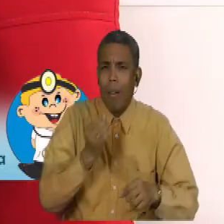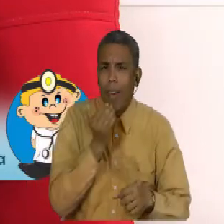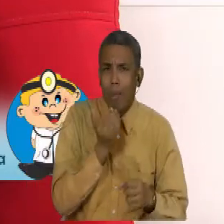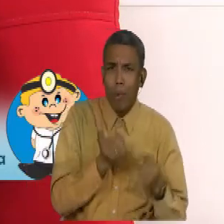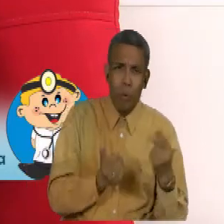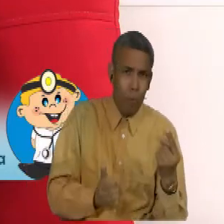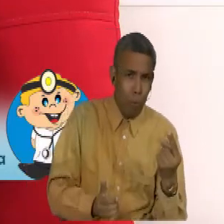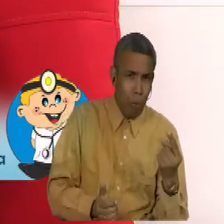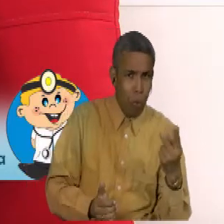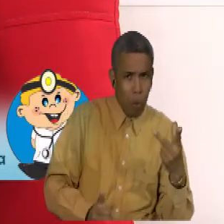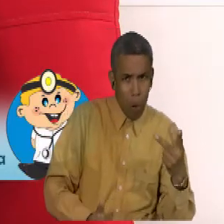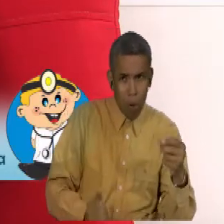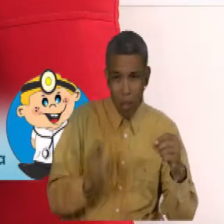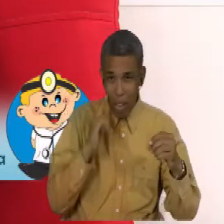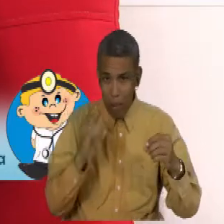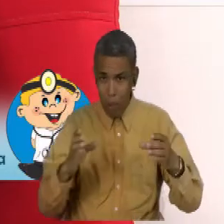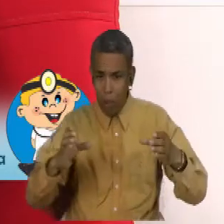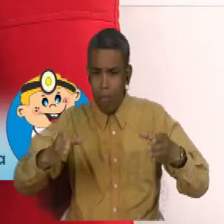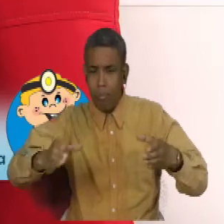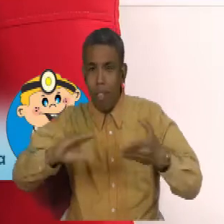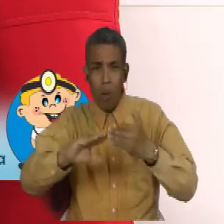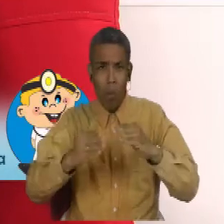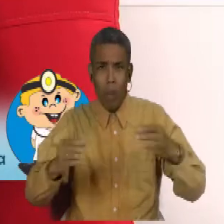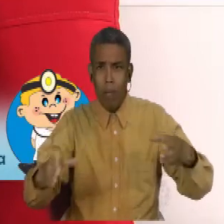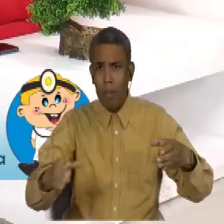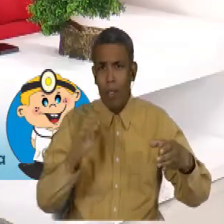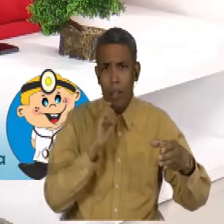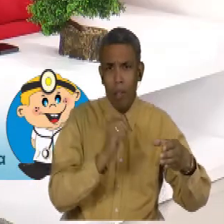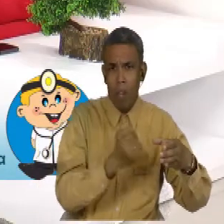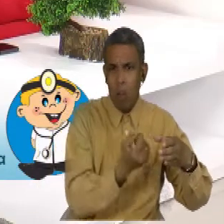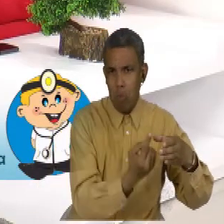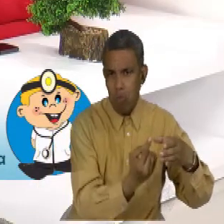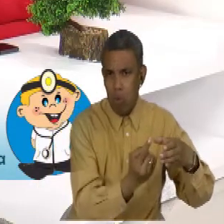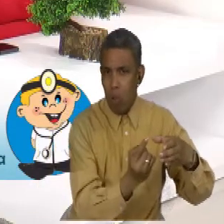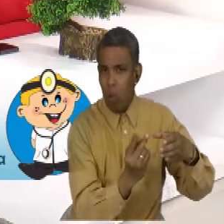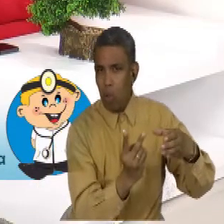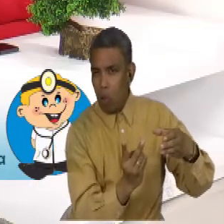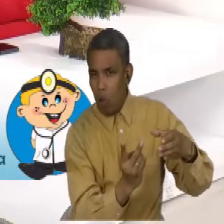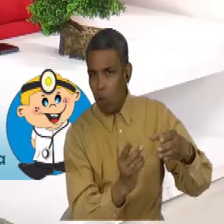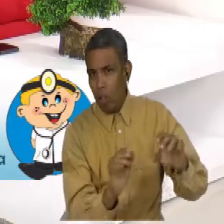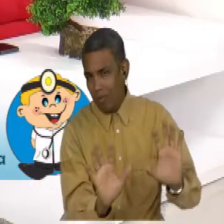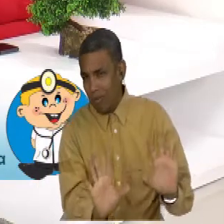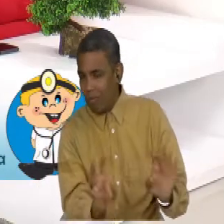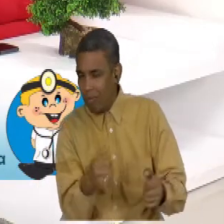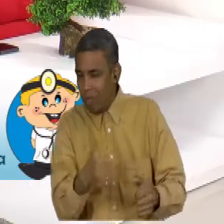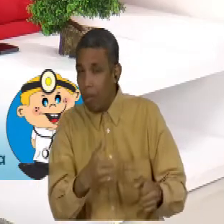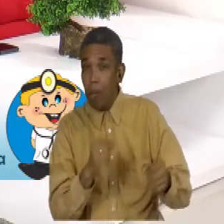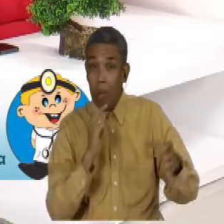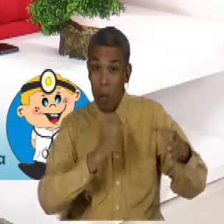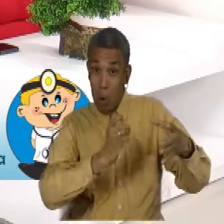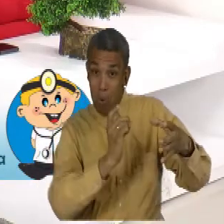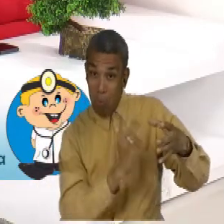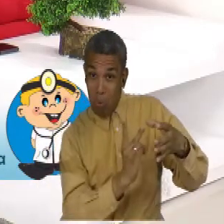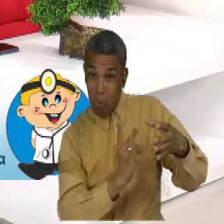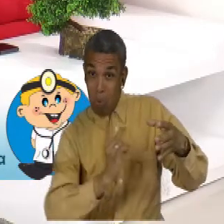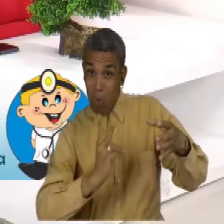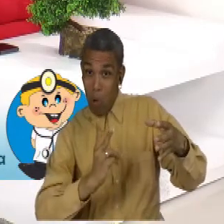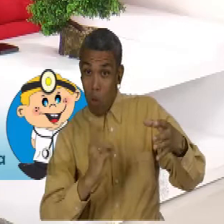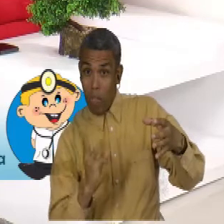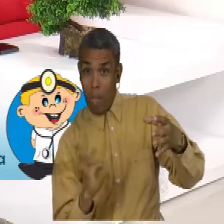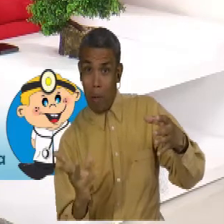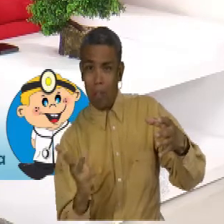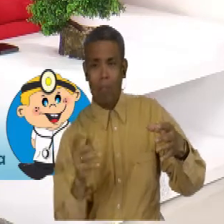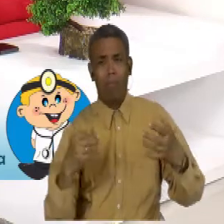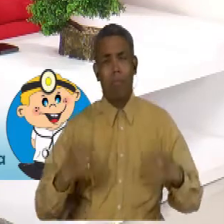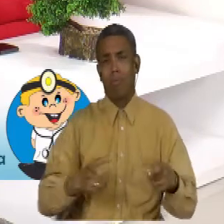5 niños, uno obeso es bastante. Doctor, a veces estamos equivocados. Vemos a las mamitas con un niño gordito y mi hijo está